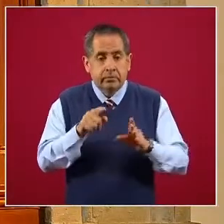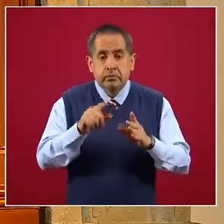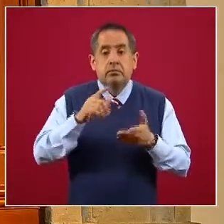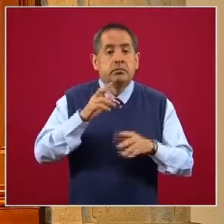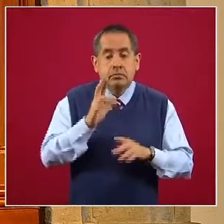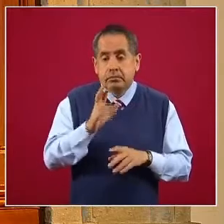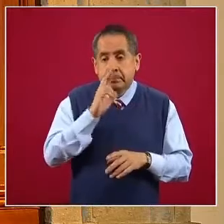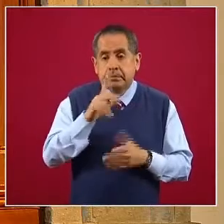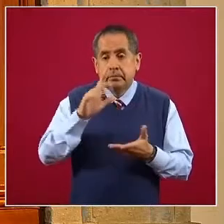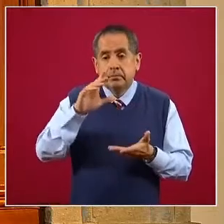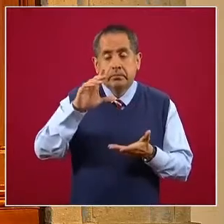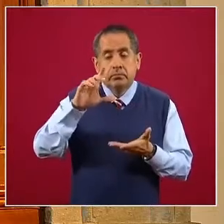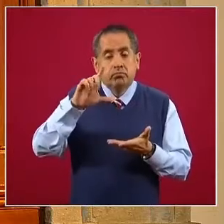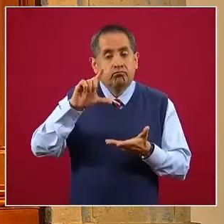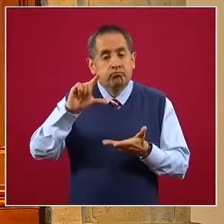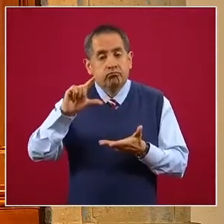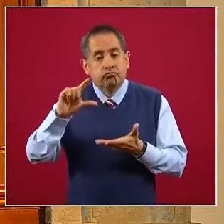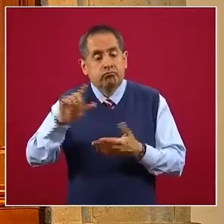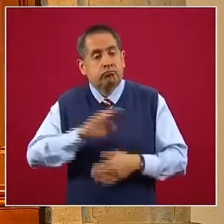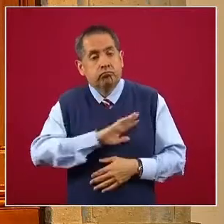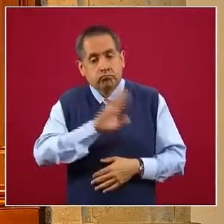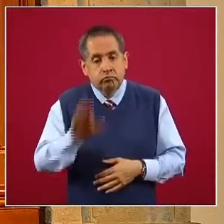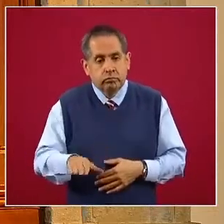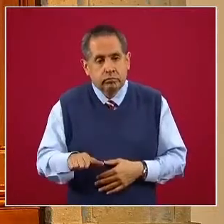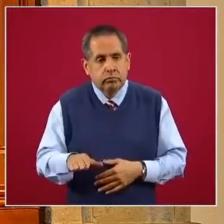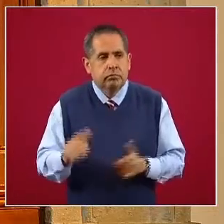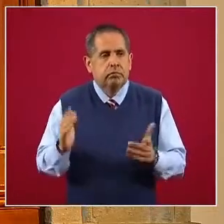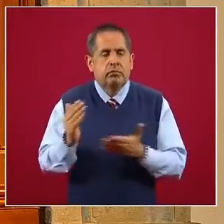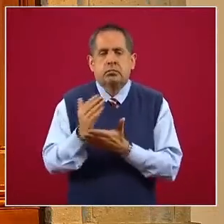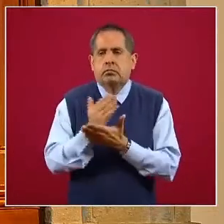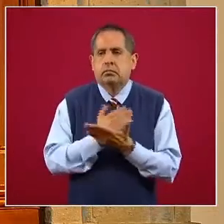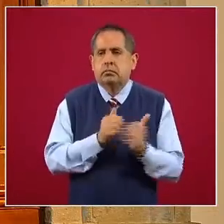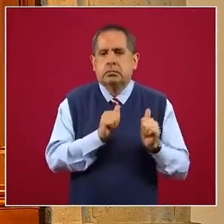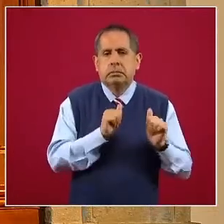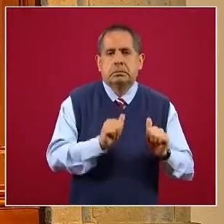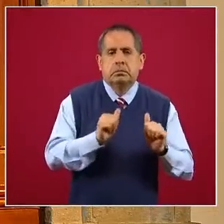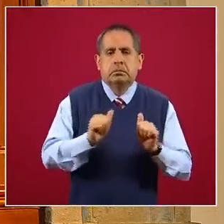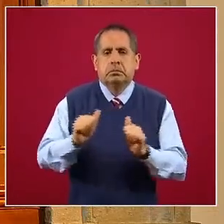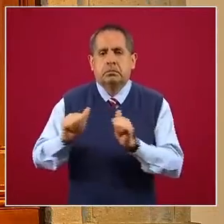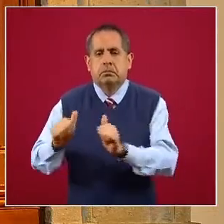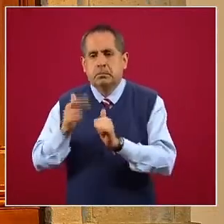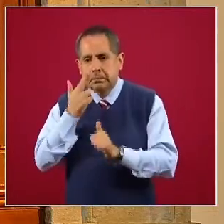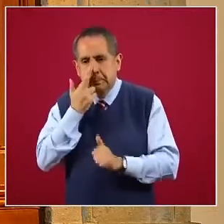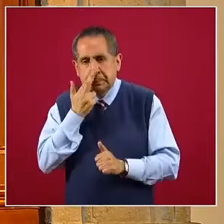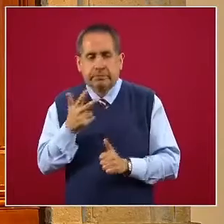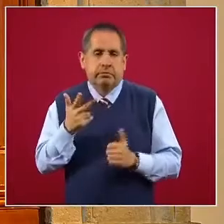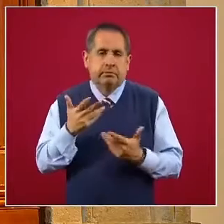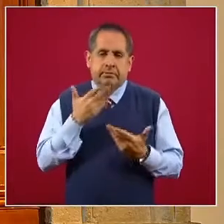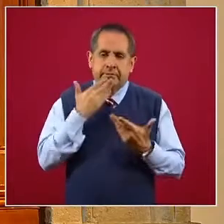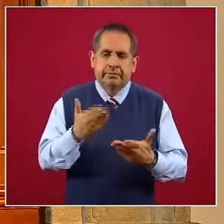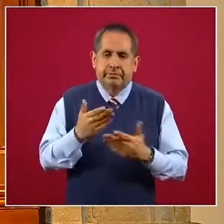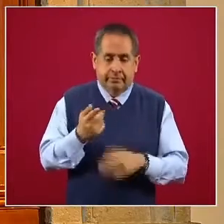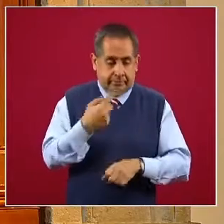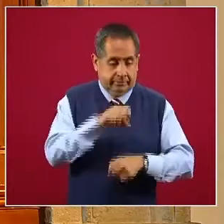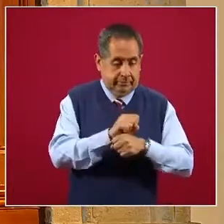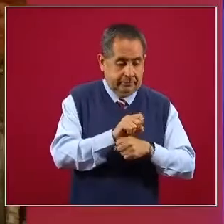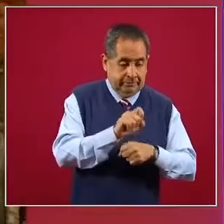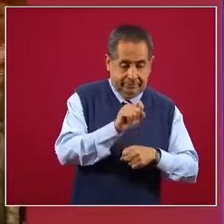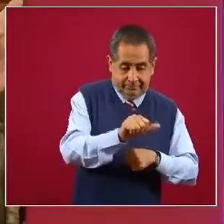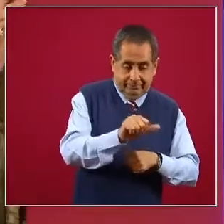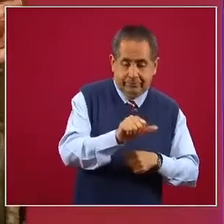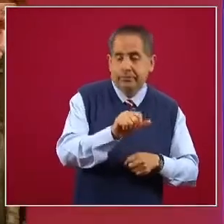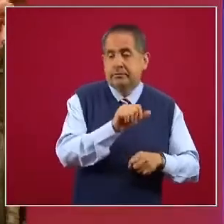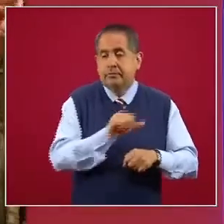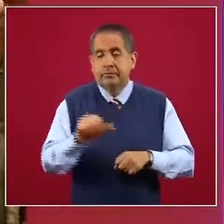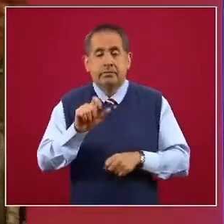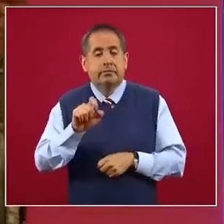de los casos, de las personas que lamentablemente han fallecido. El descenso de la semana 26 a la semana